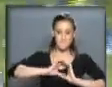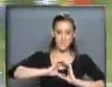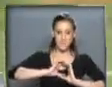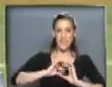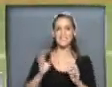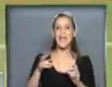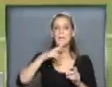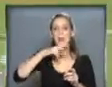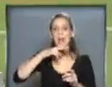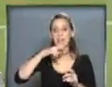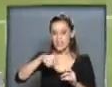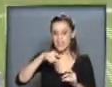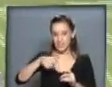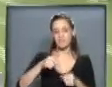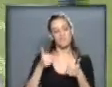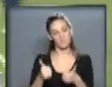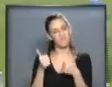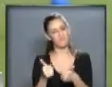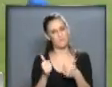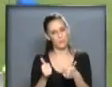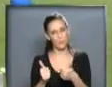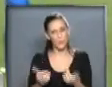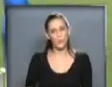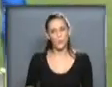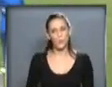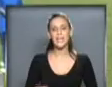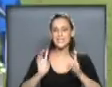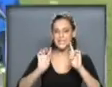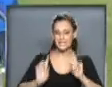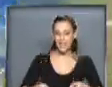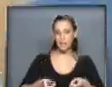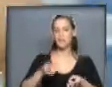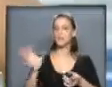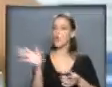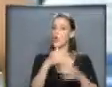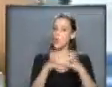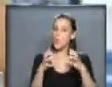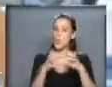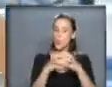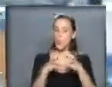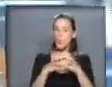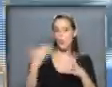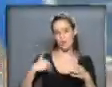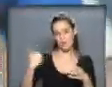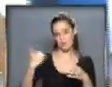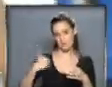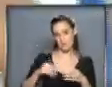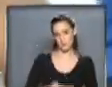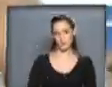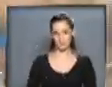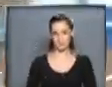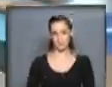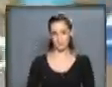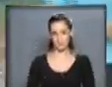para Germán Lauro, gran logro para él personal y por supuesto también para el atletismo argentino. El ganador de la competencia fue el estadounidense